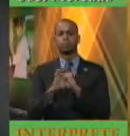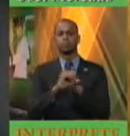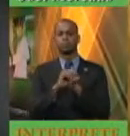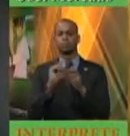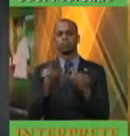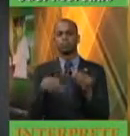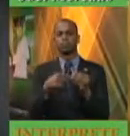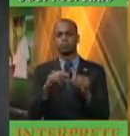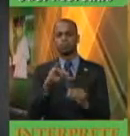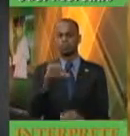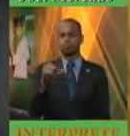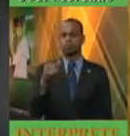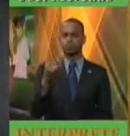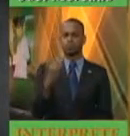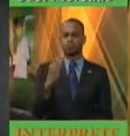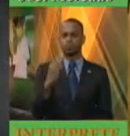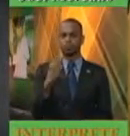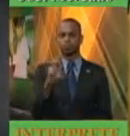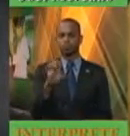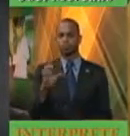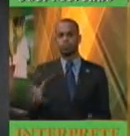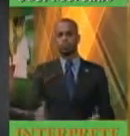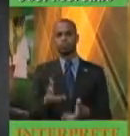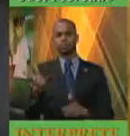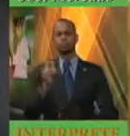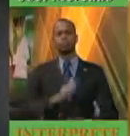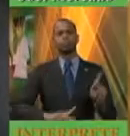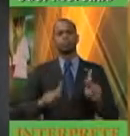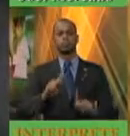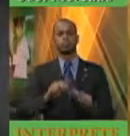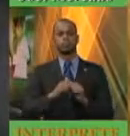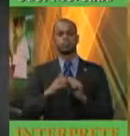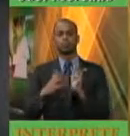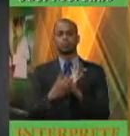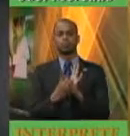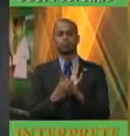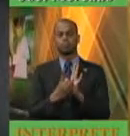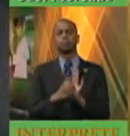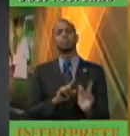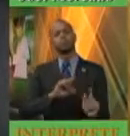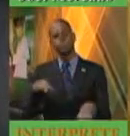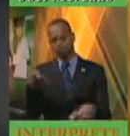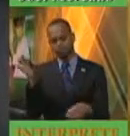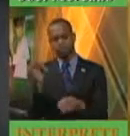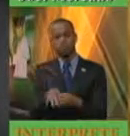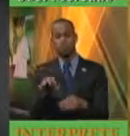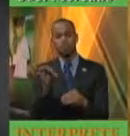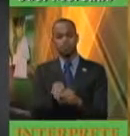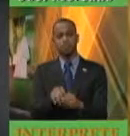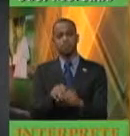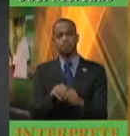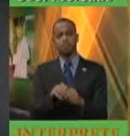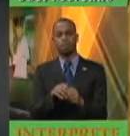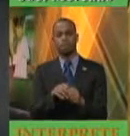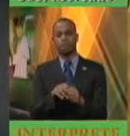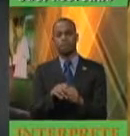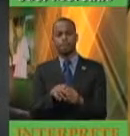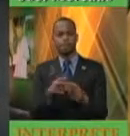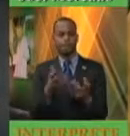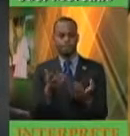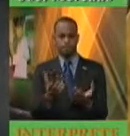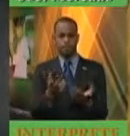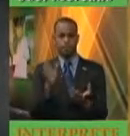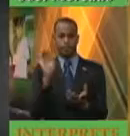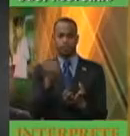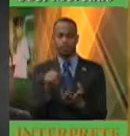el cual la Junta motivaba a las personas con discapacidad a ejercer el voto. O sea, este